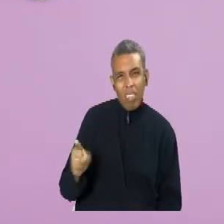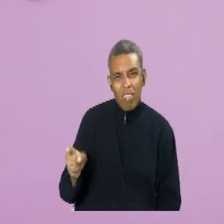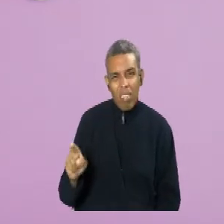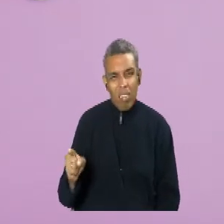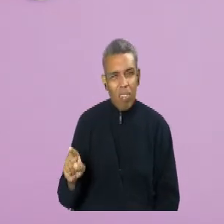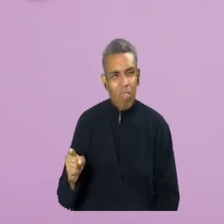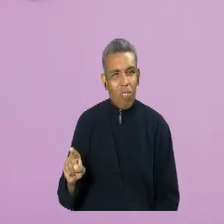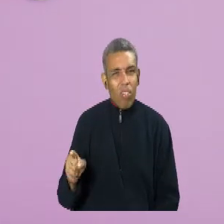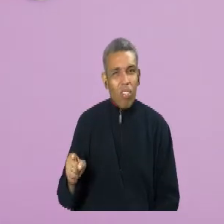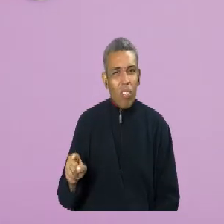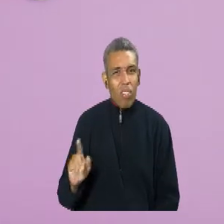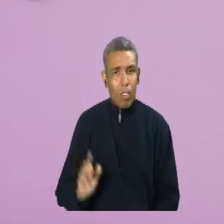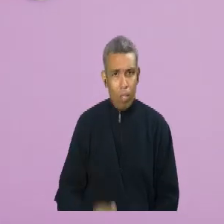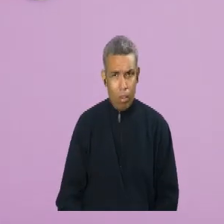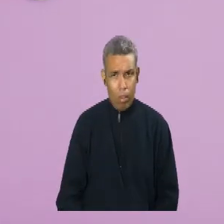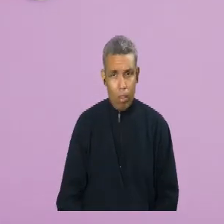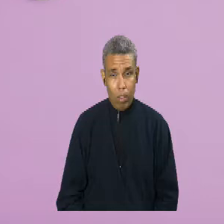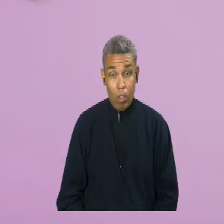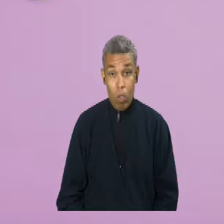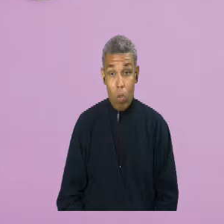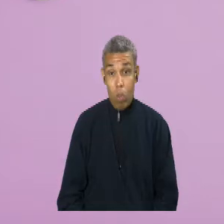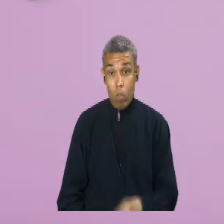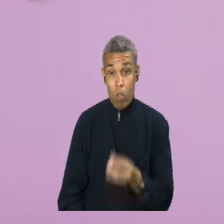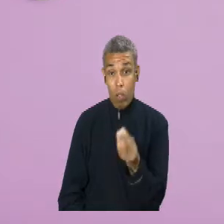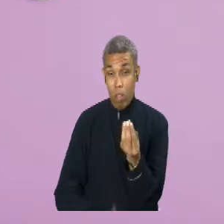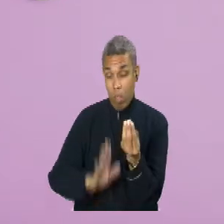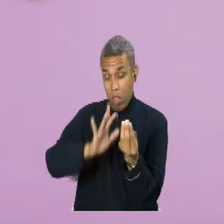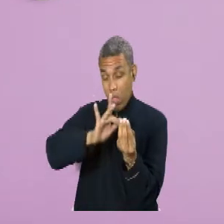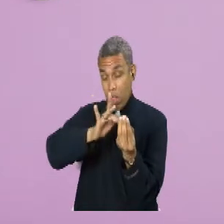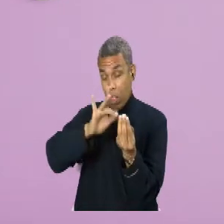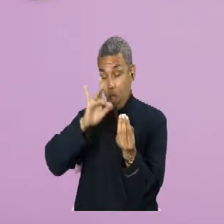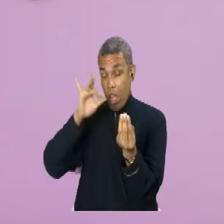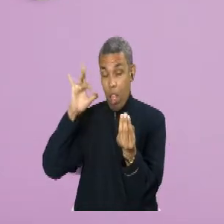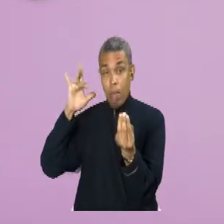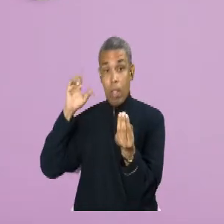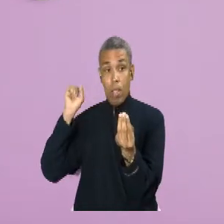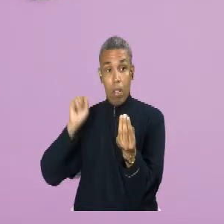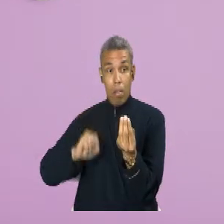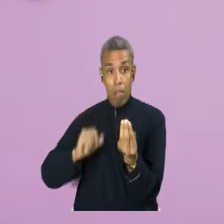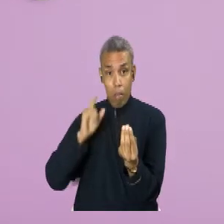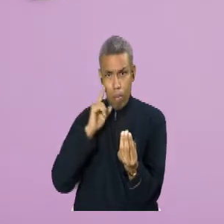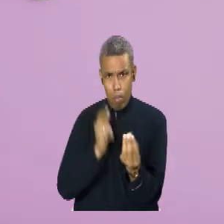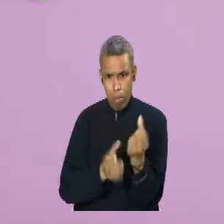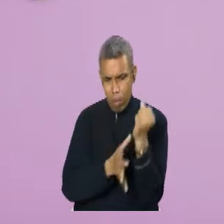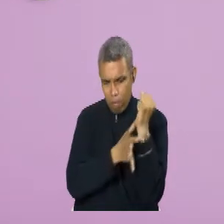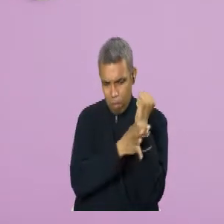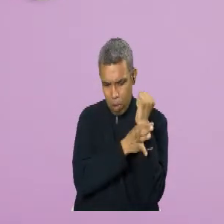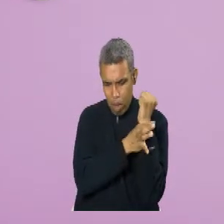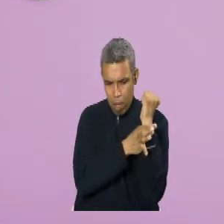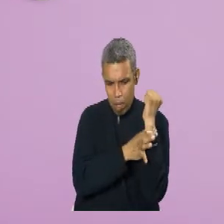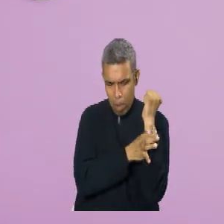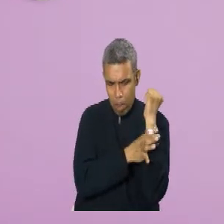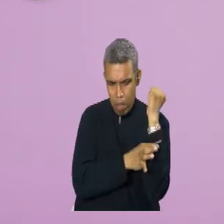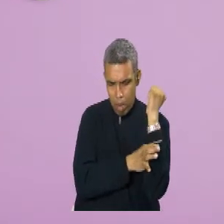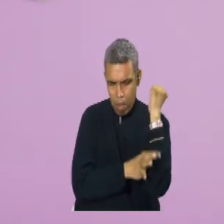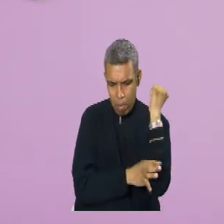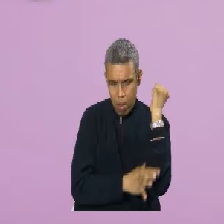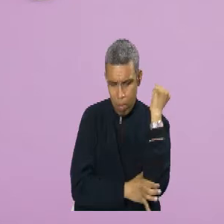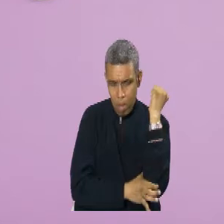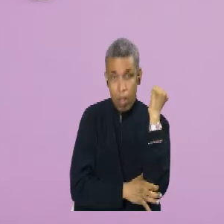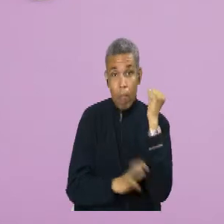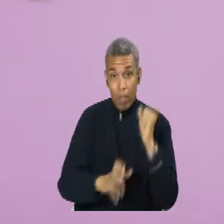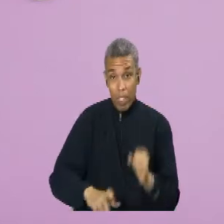hecho a base de diamantes que lo ponemos desde la palma de las manos hasta el codo y de los pies a la rodilla. Nos permite penetrar